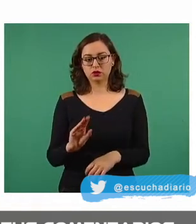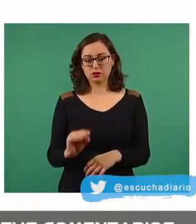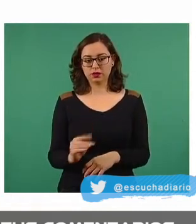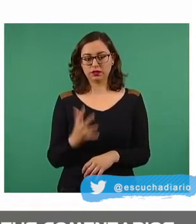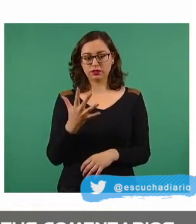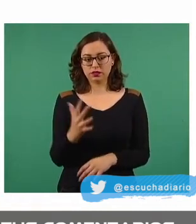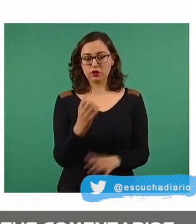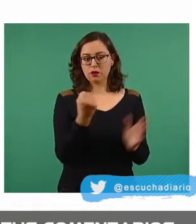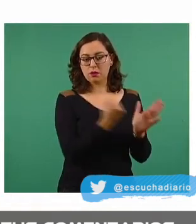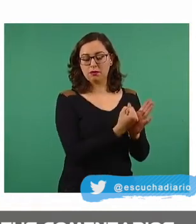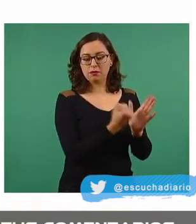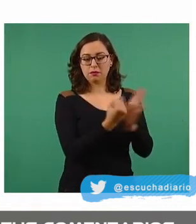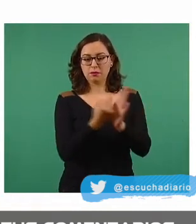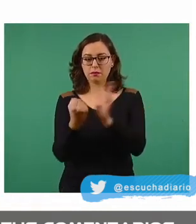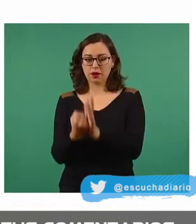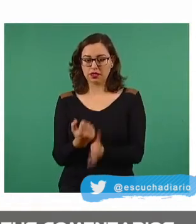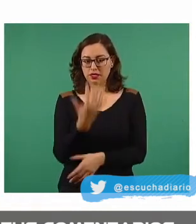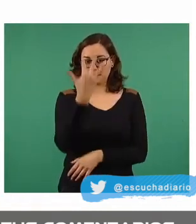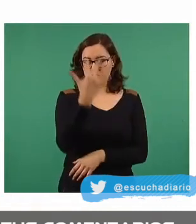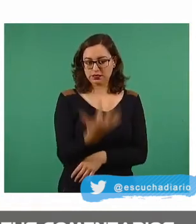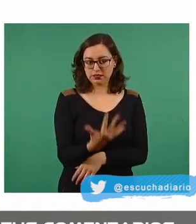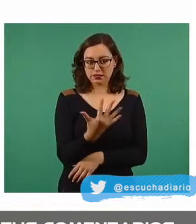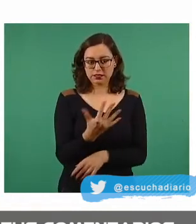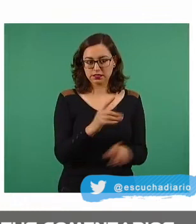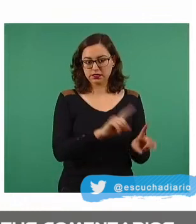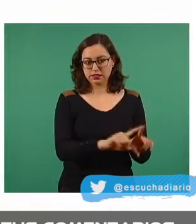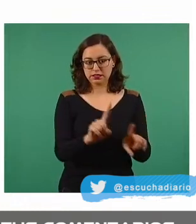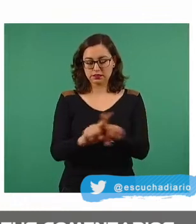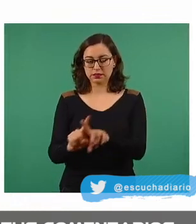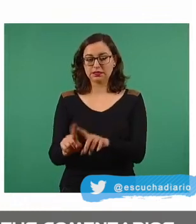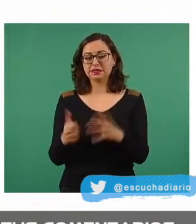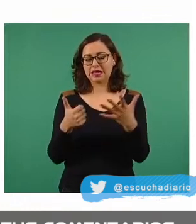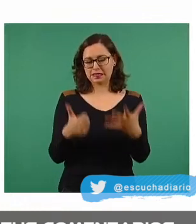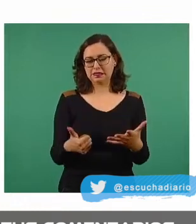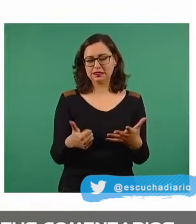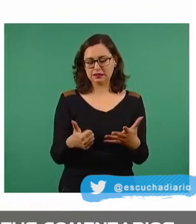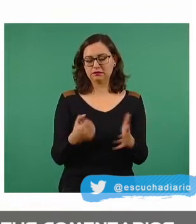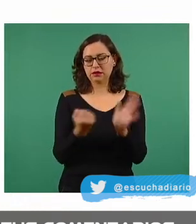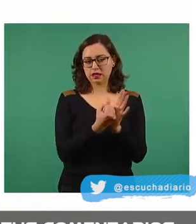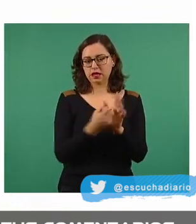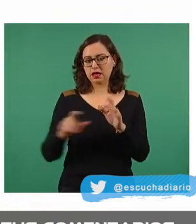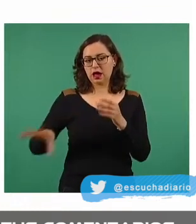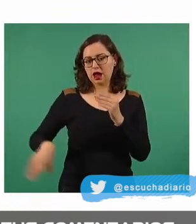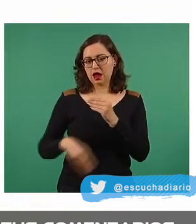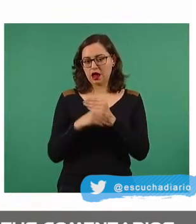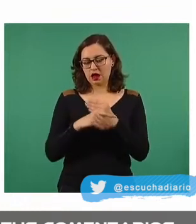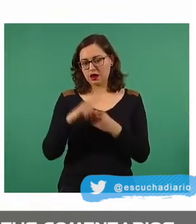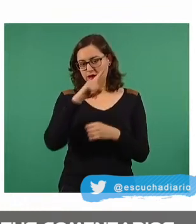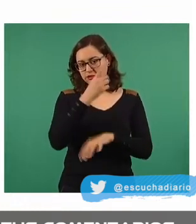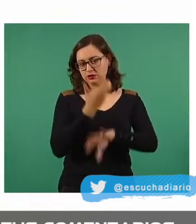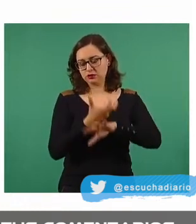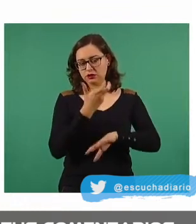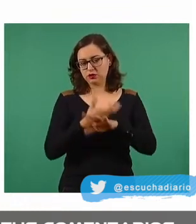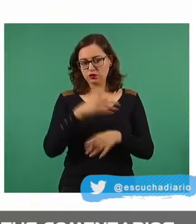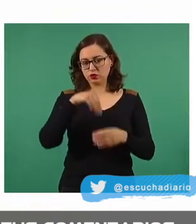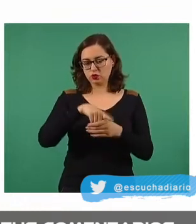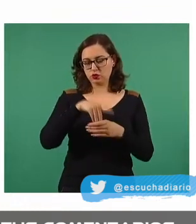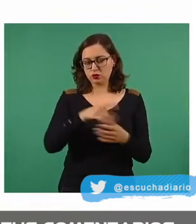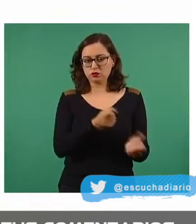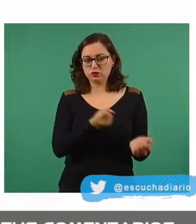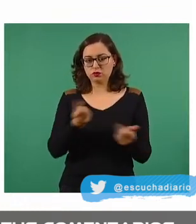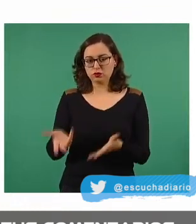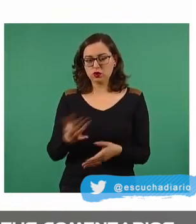reciente incorporada fue johnson y johnson cuando recibimos el donativo por parte del gobierno de eeuu y que ya fue